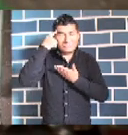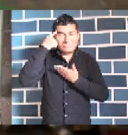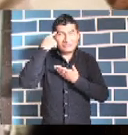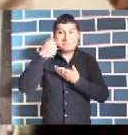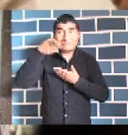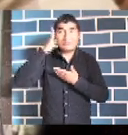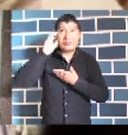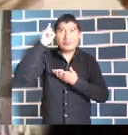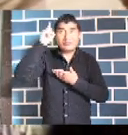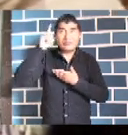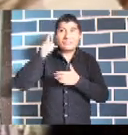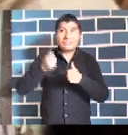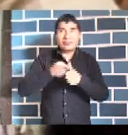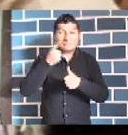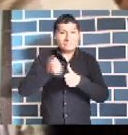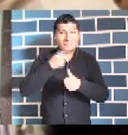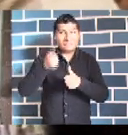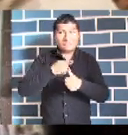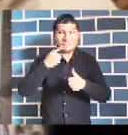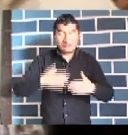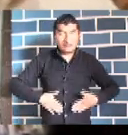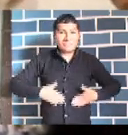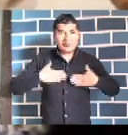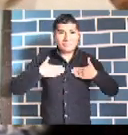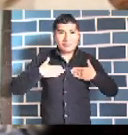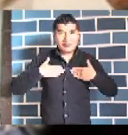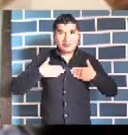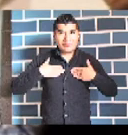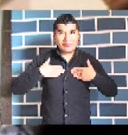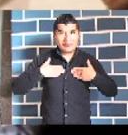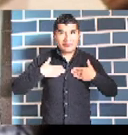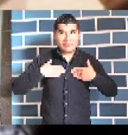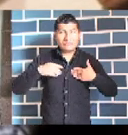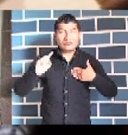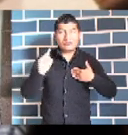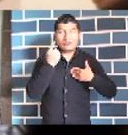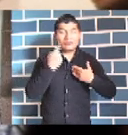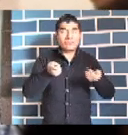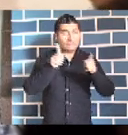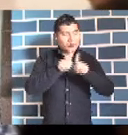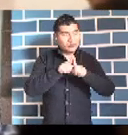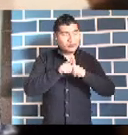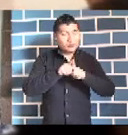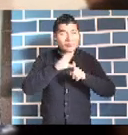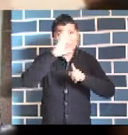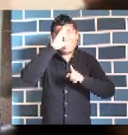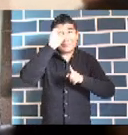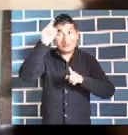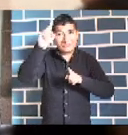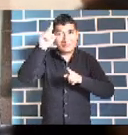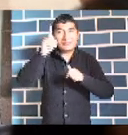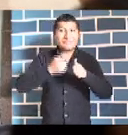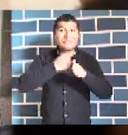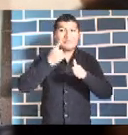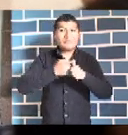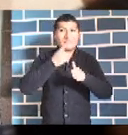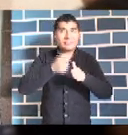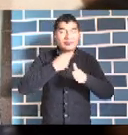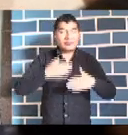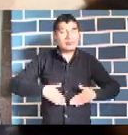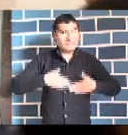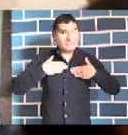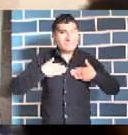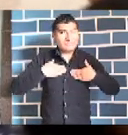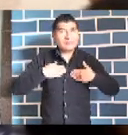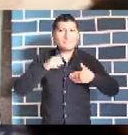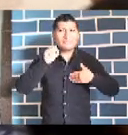como lo primero en la vida solo cuando se le pone a él como lo primero es